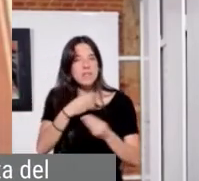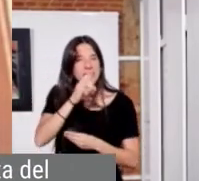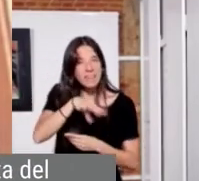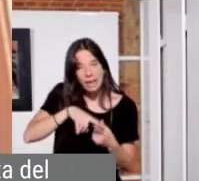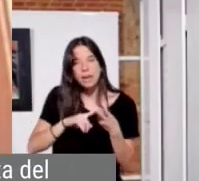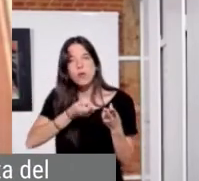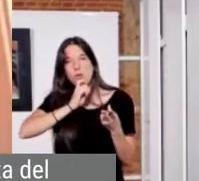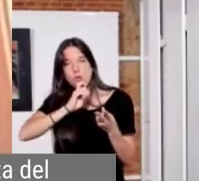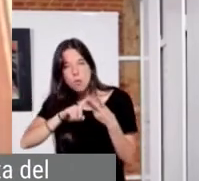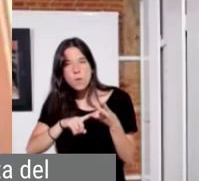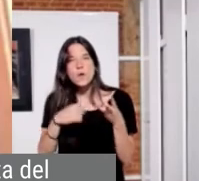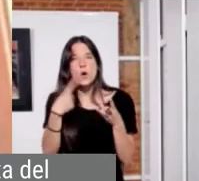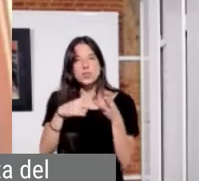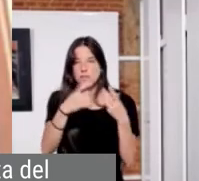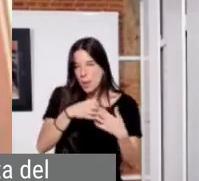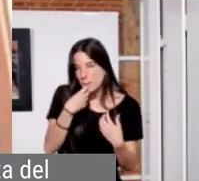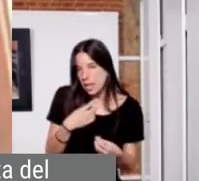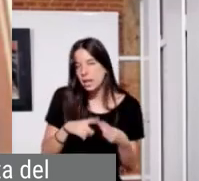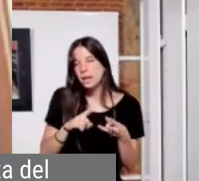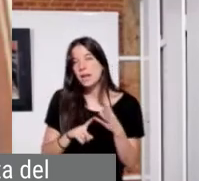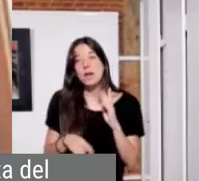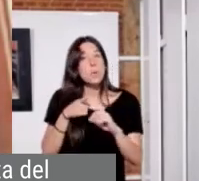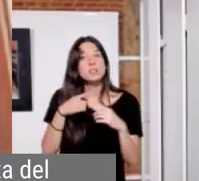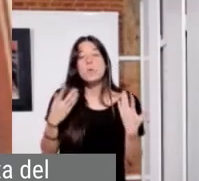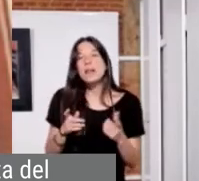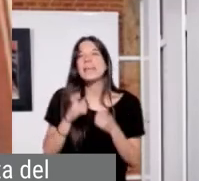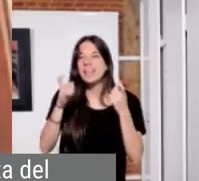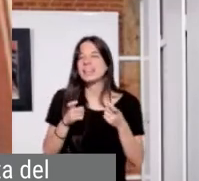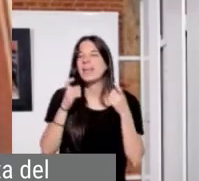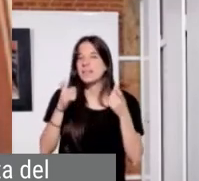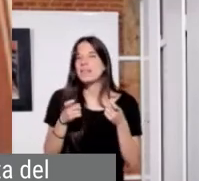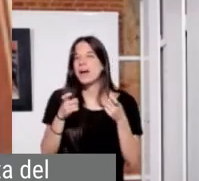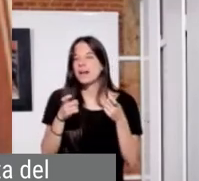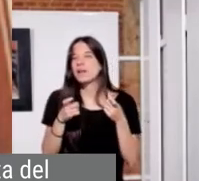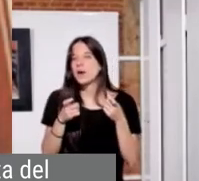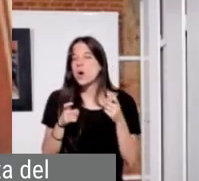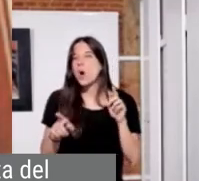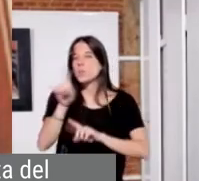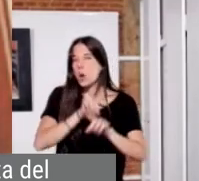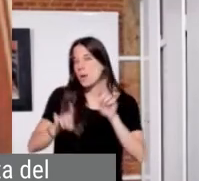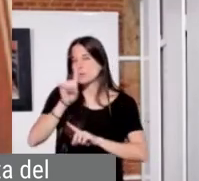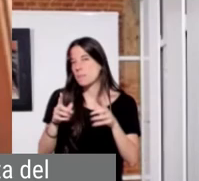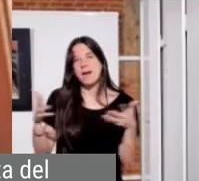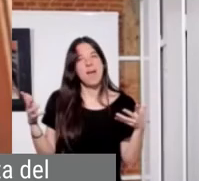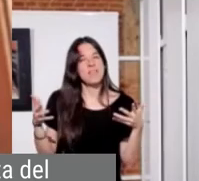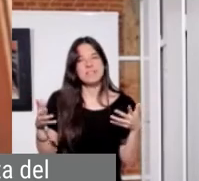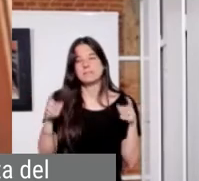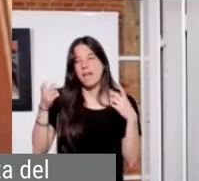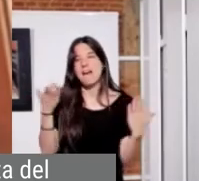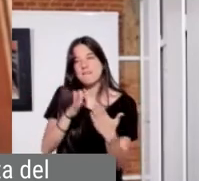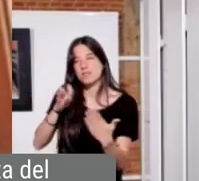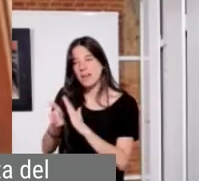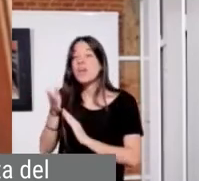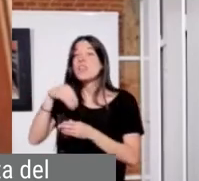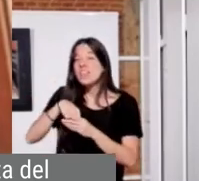les ha funcionado bien, para que intentamos combatir los siguientes graves problemas que creo tiene el tercer sector desde un punto de vista